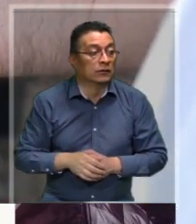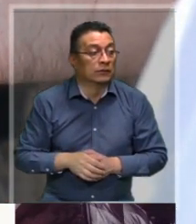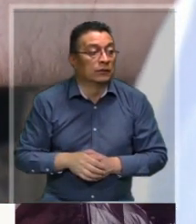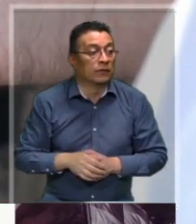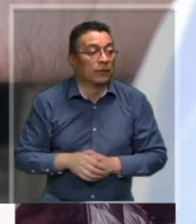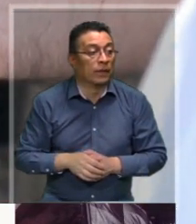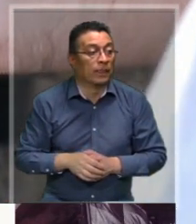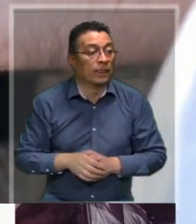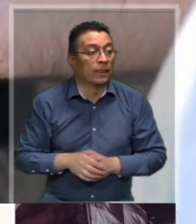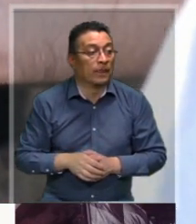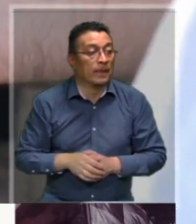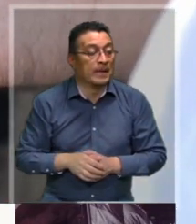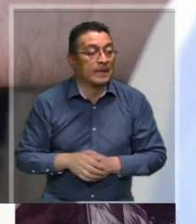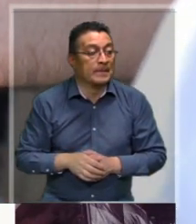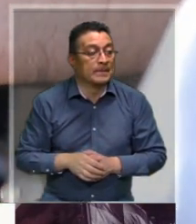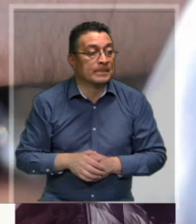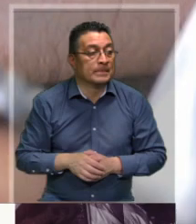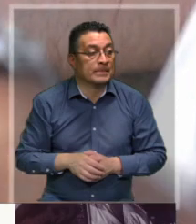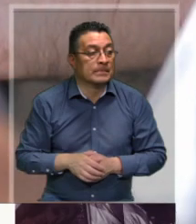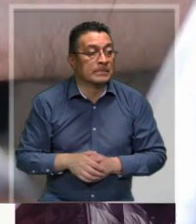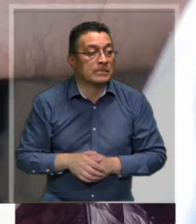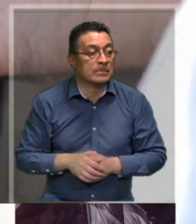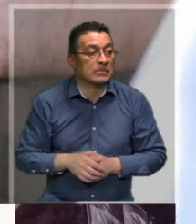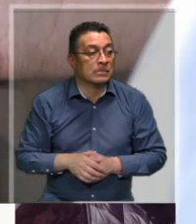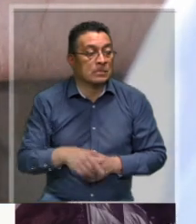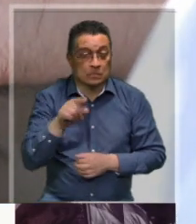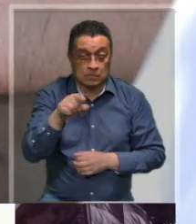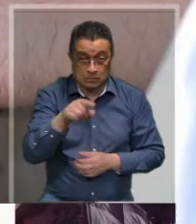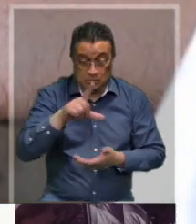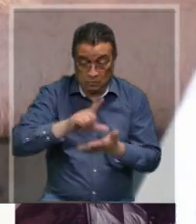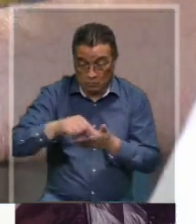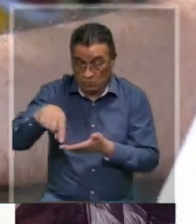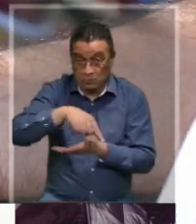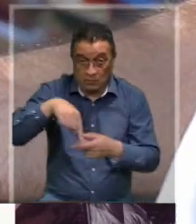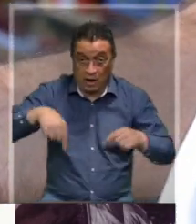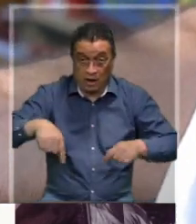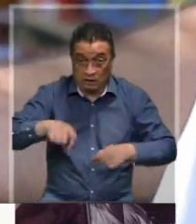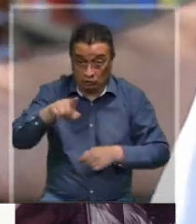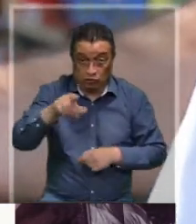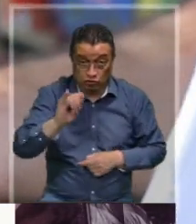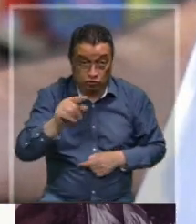Esto es tu... Es parte de este espacio que estás ocupando ahora, ¿no?